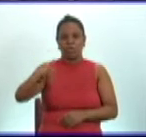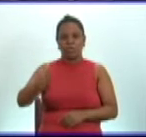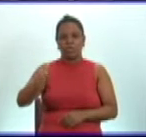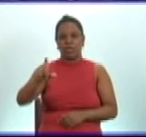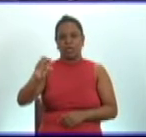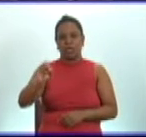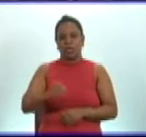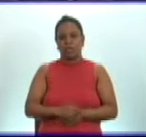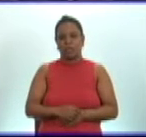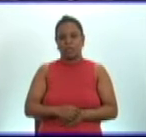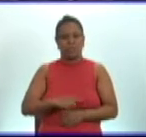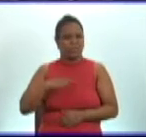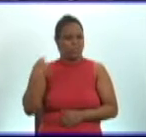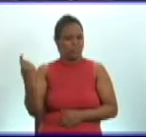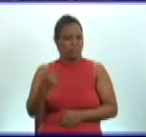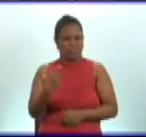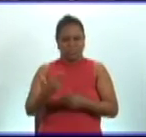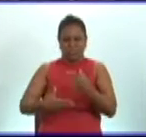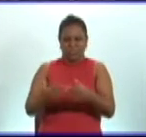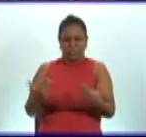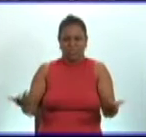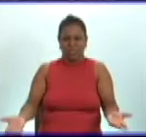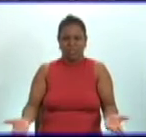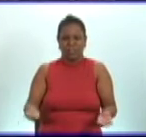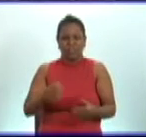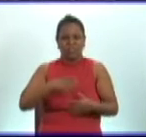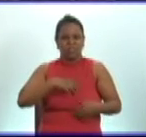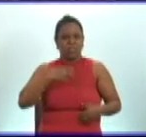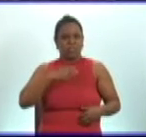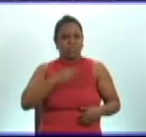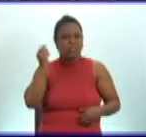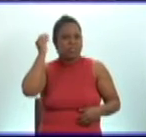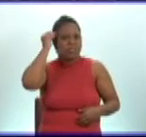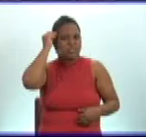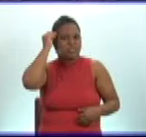de cometer semejantes delitos, señor gobernador.